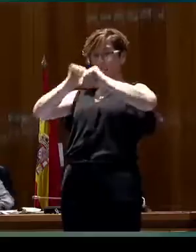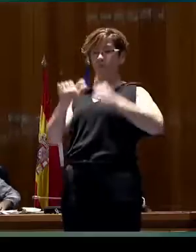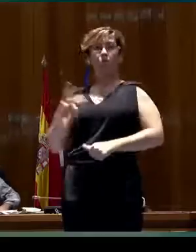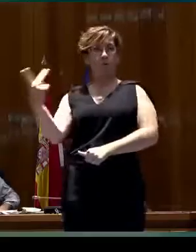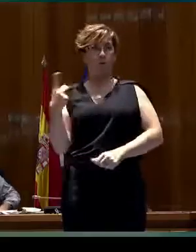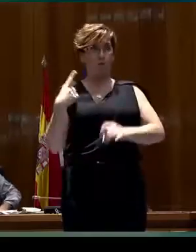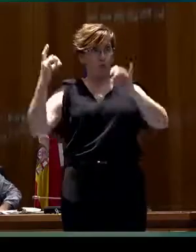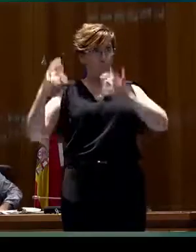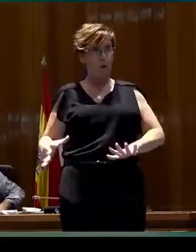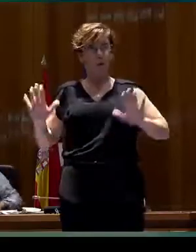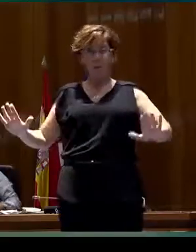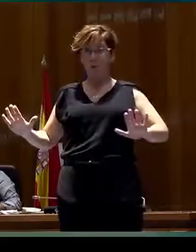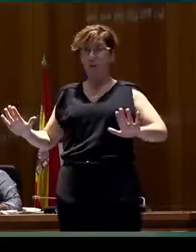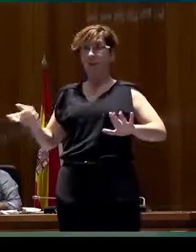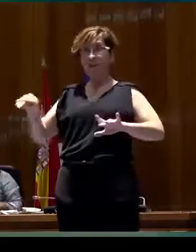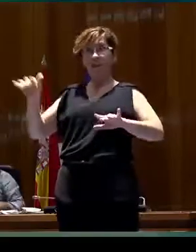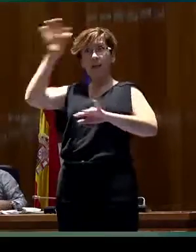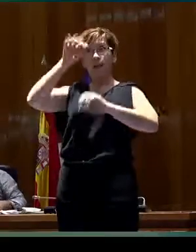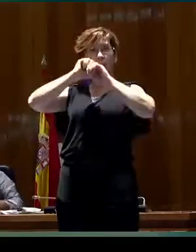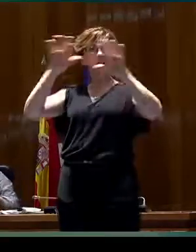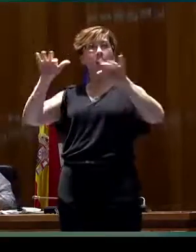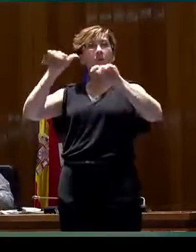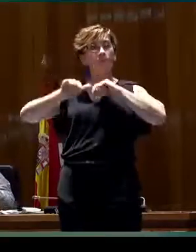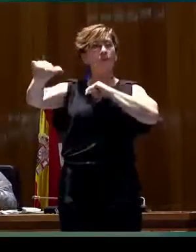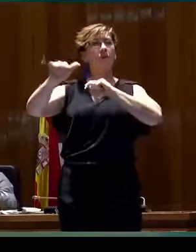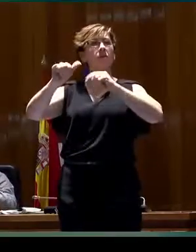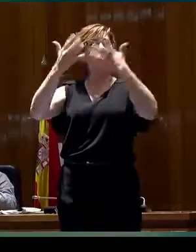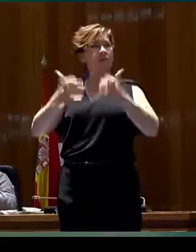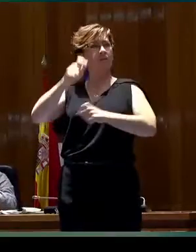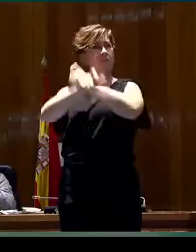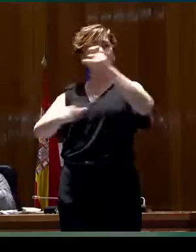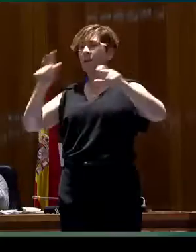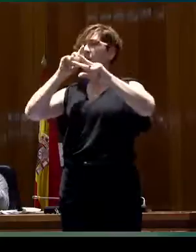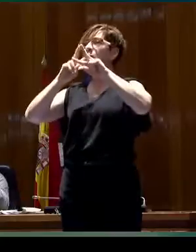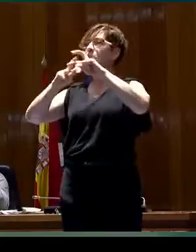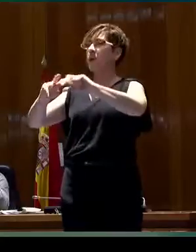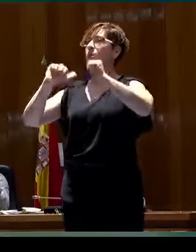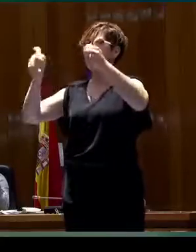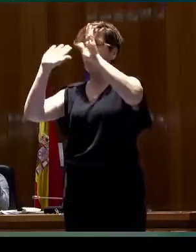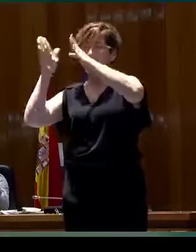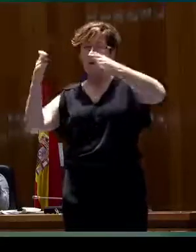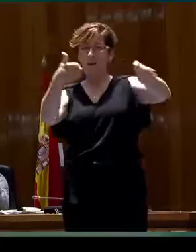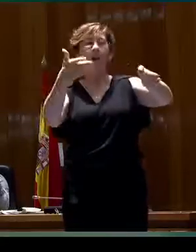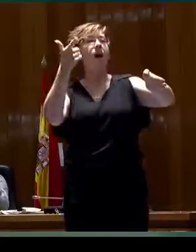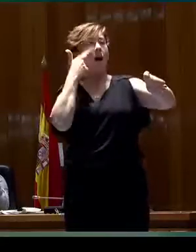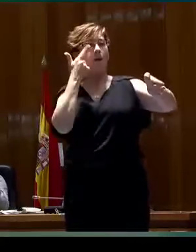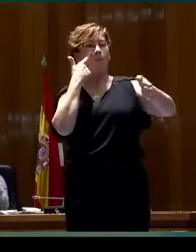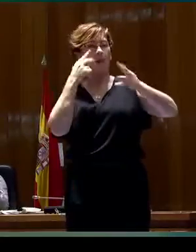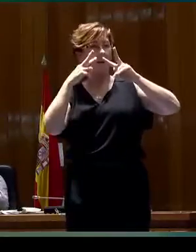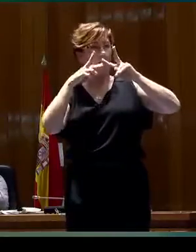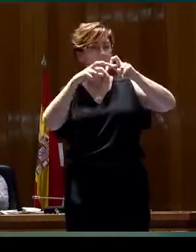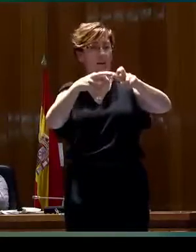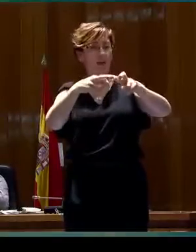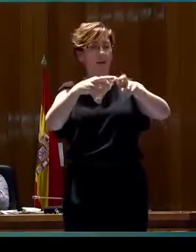ahí, muchos investigadores empezaron a centrarse, empezaron a trabajar, a estudiar las posibilidades